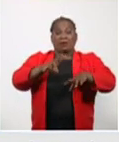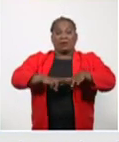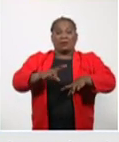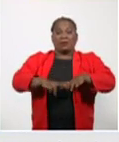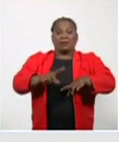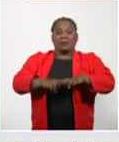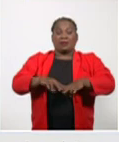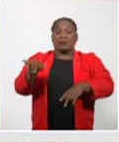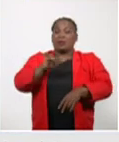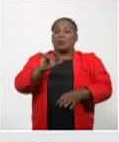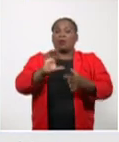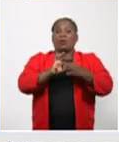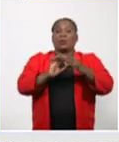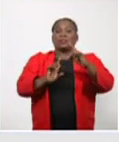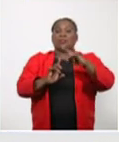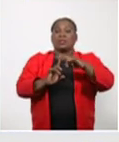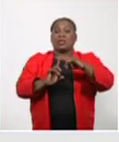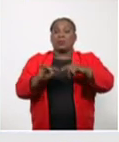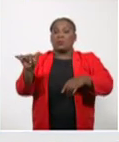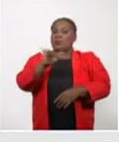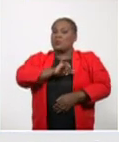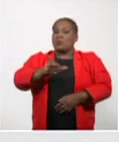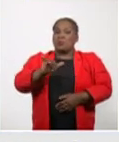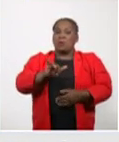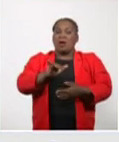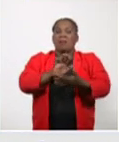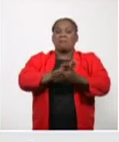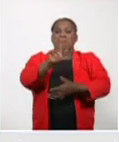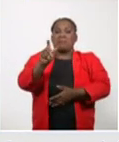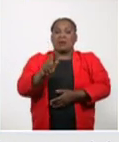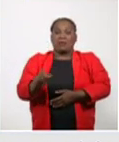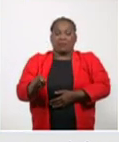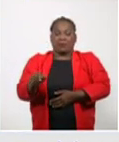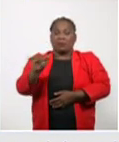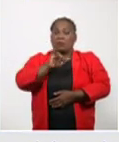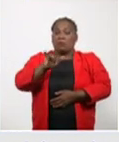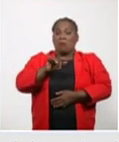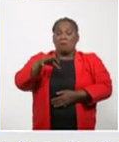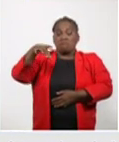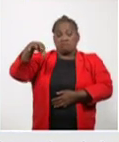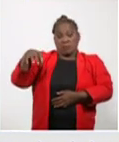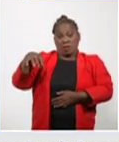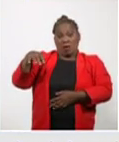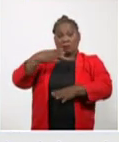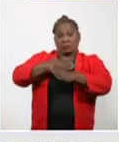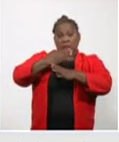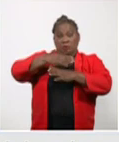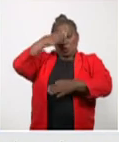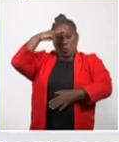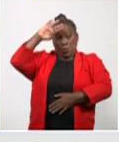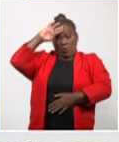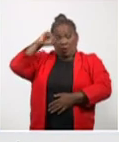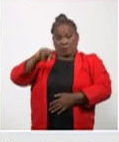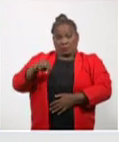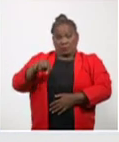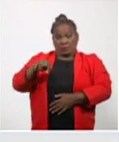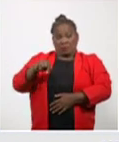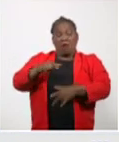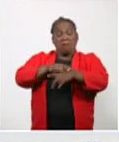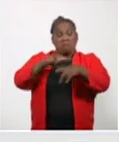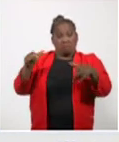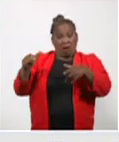también Guantánamo, Mayabeque, Pinar y Santiago, con 1 cada uno, pues son los mayores